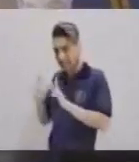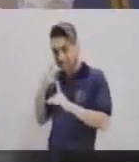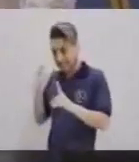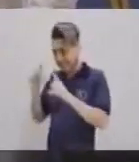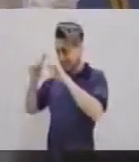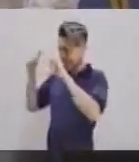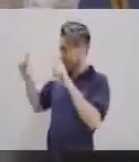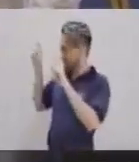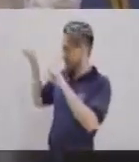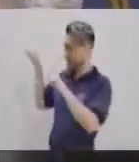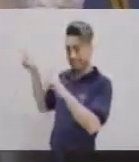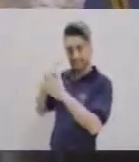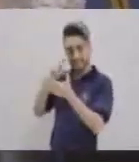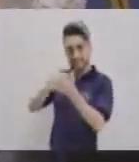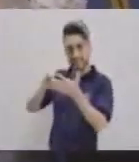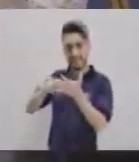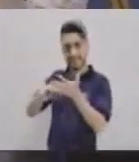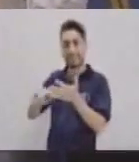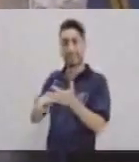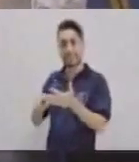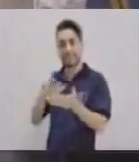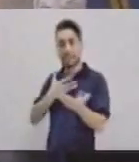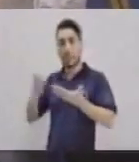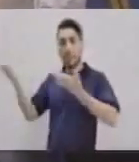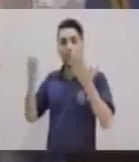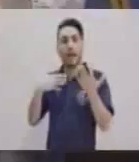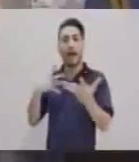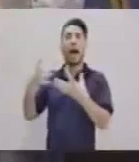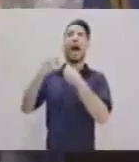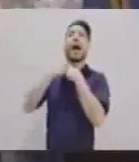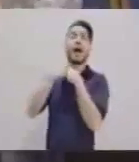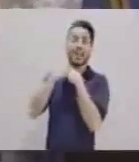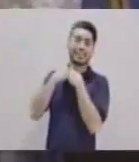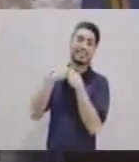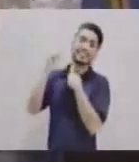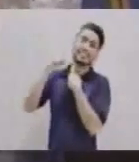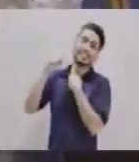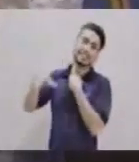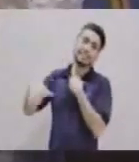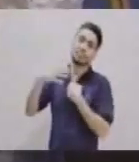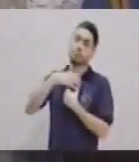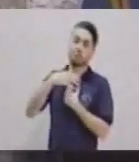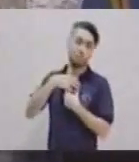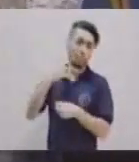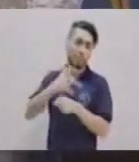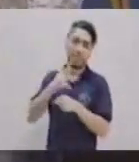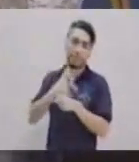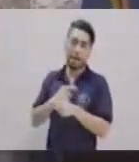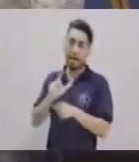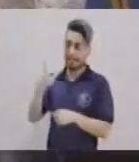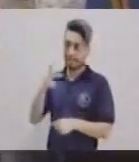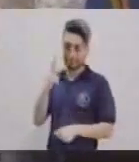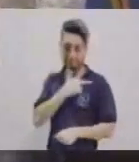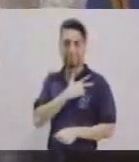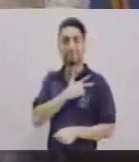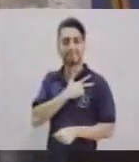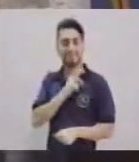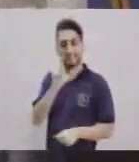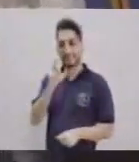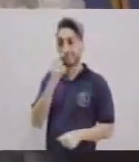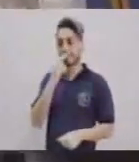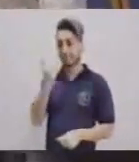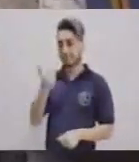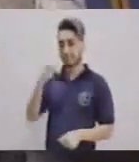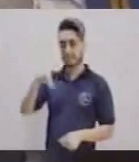simple fragmento del poema, pues se identifica uno y ya se sabe que es un lenguaje chapín, ¿verdad? Por decirlo